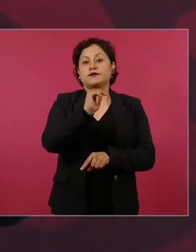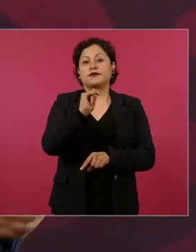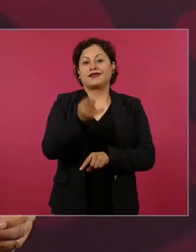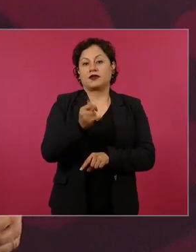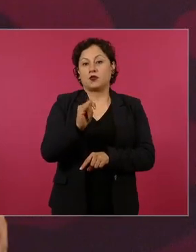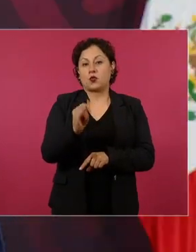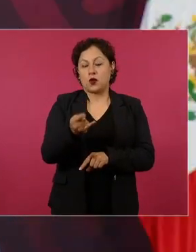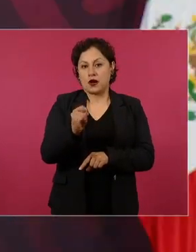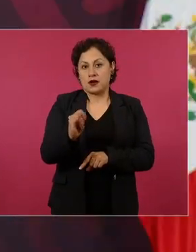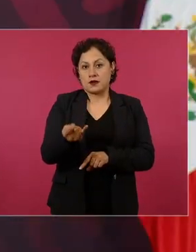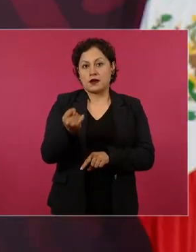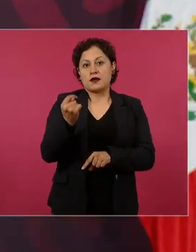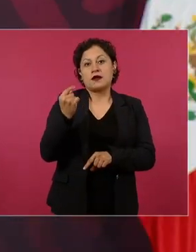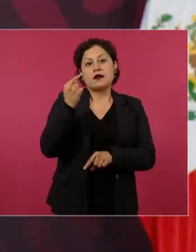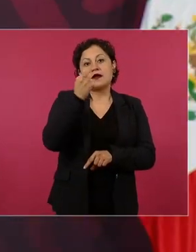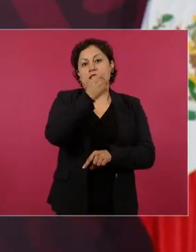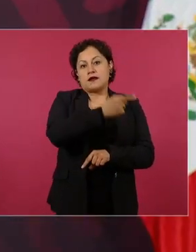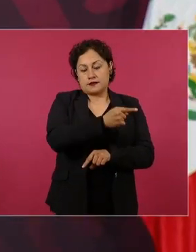libera.